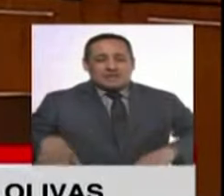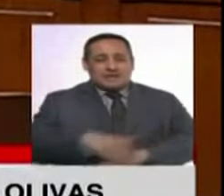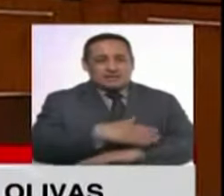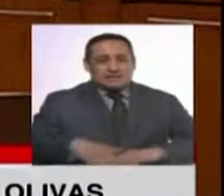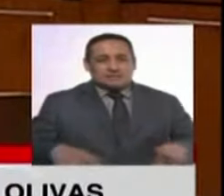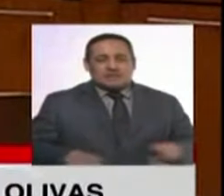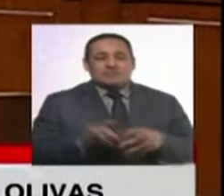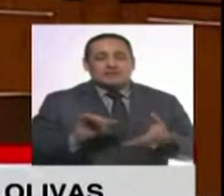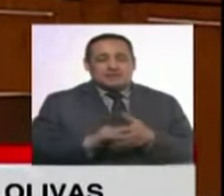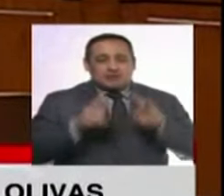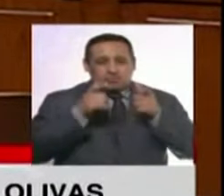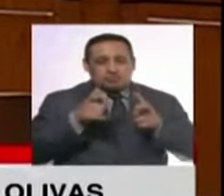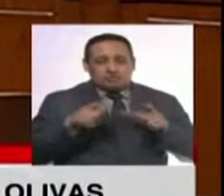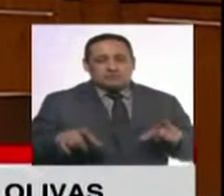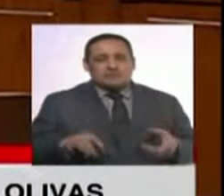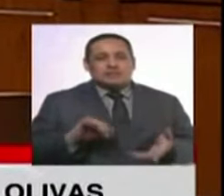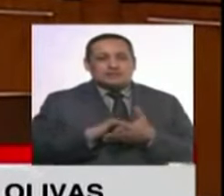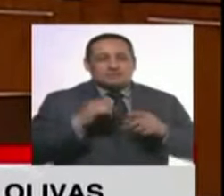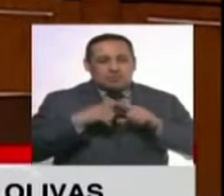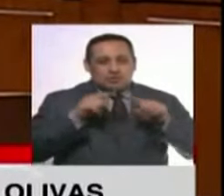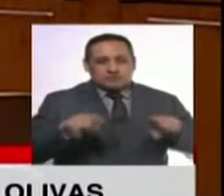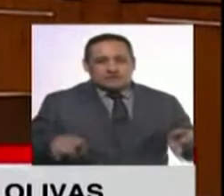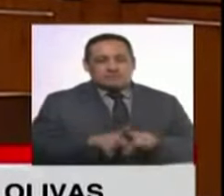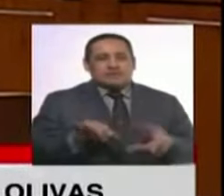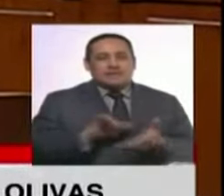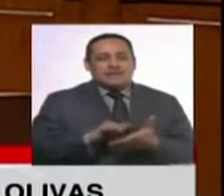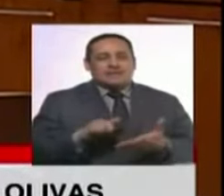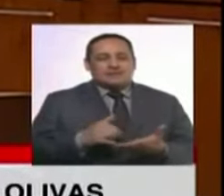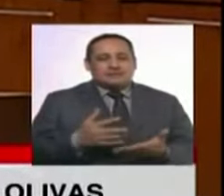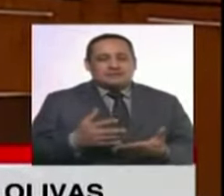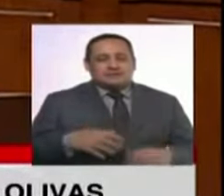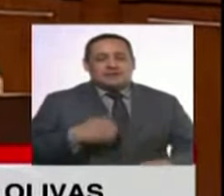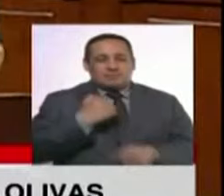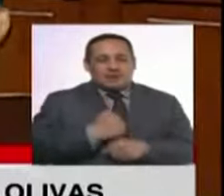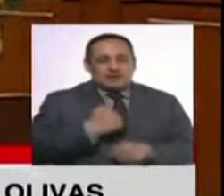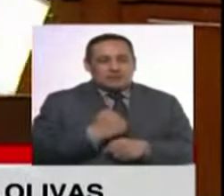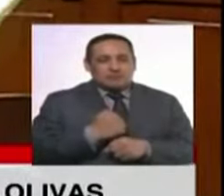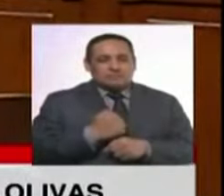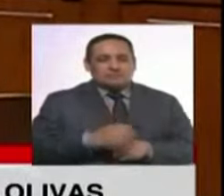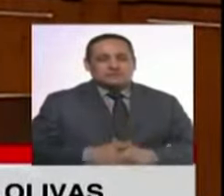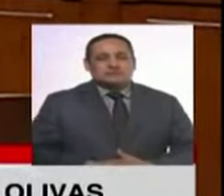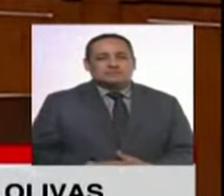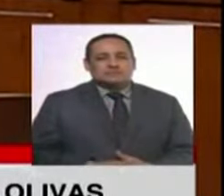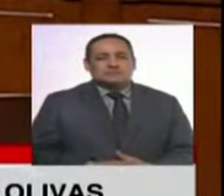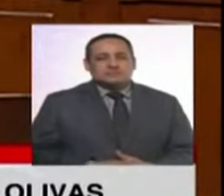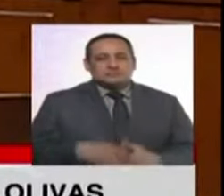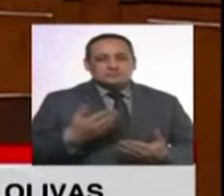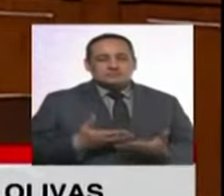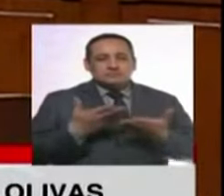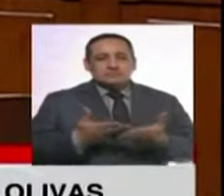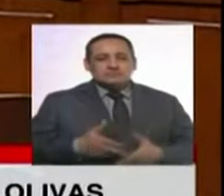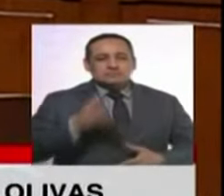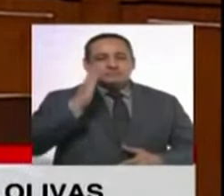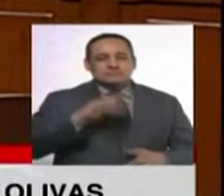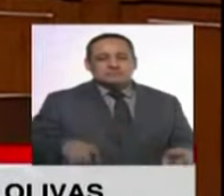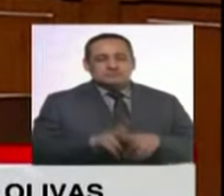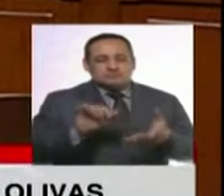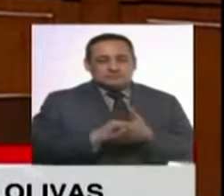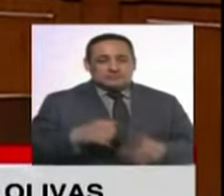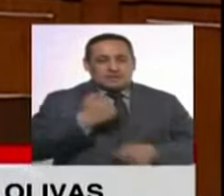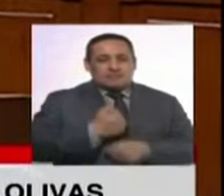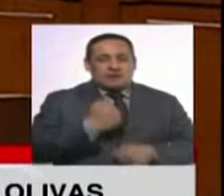calle es Sí justamente por eso es que sea también sea se ha dispuesto y se viene